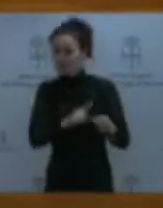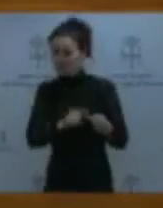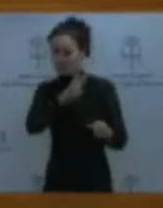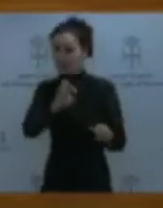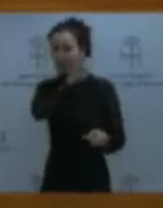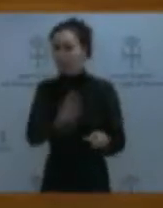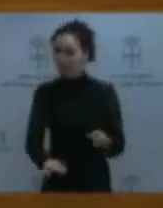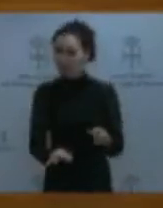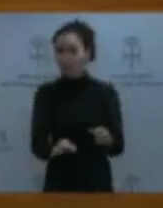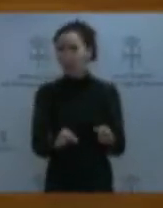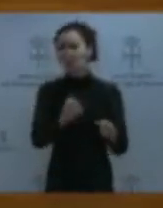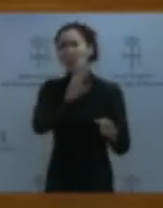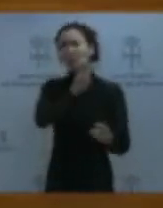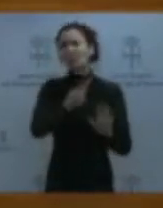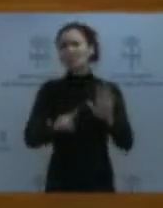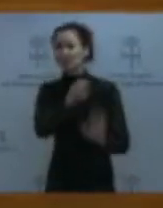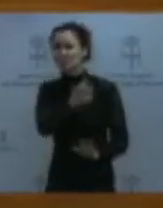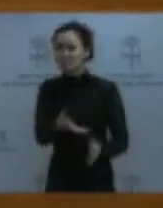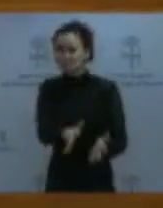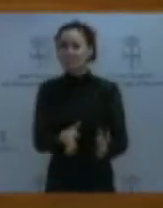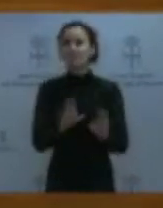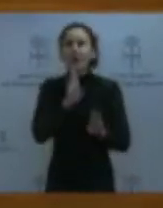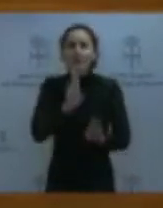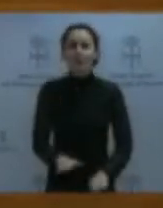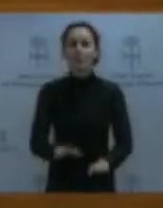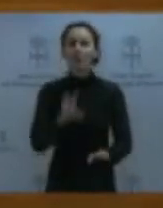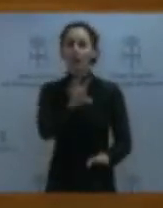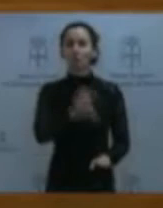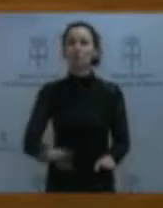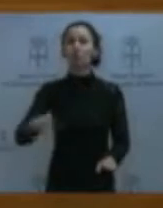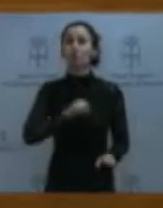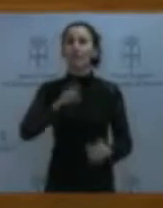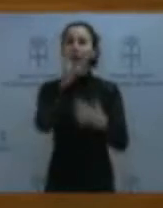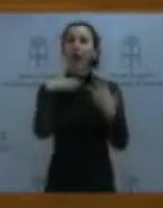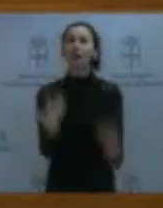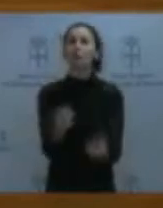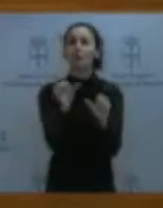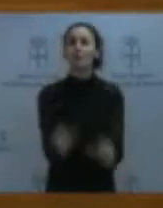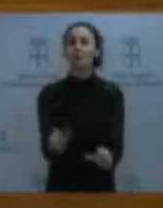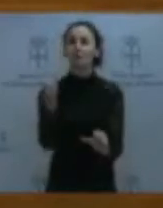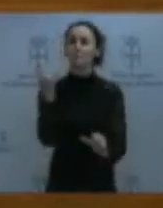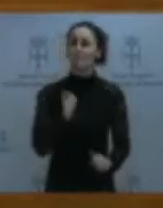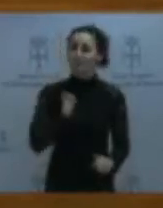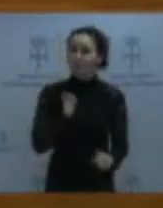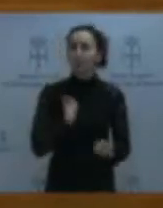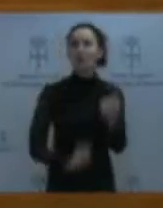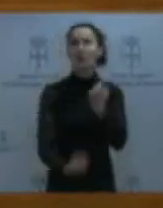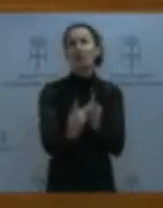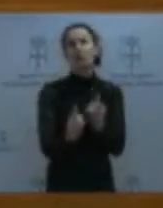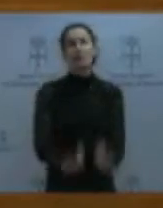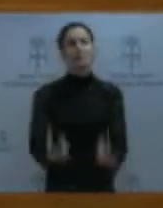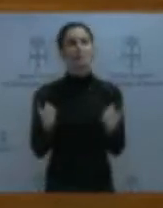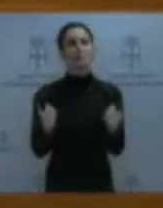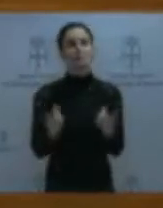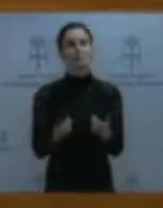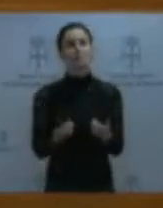de un 30%, 36%, que son partidarios de las autonomías como están, algunos de unas autonomías con más competencias y les